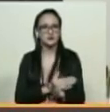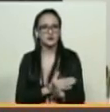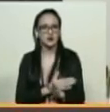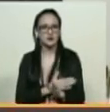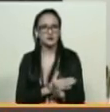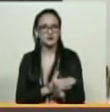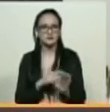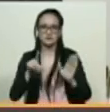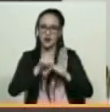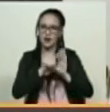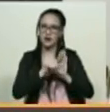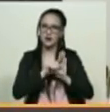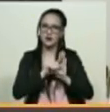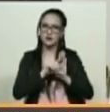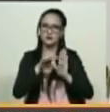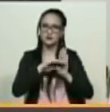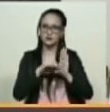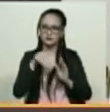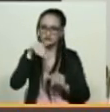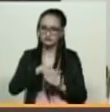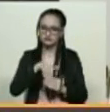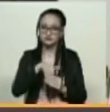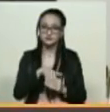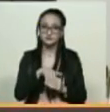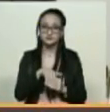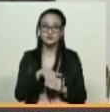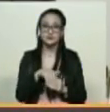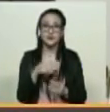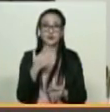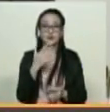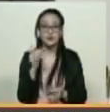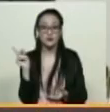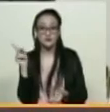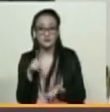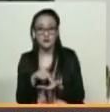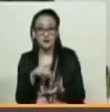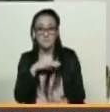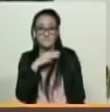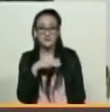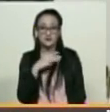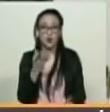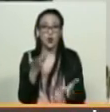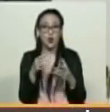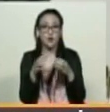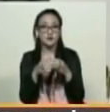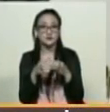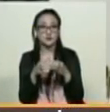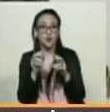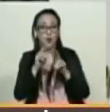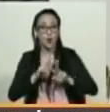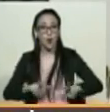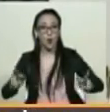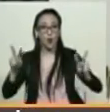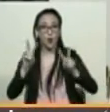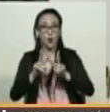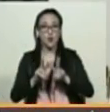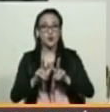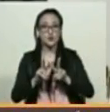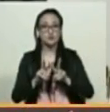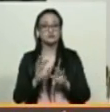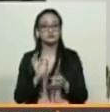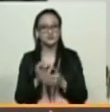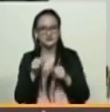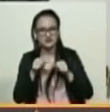legislaciones electorales. El hecho de que venga la misión, esa misión de la Organización de las Naciones Unidas, que como usted bien dijo va a